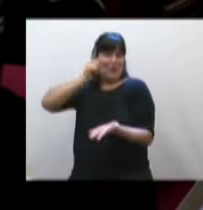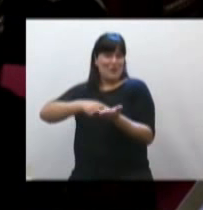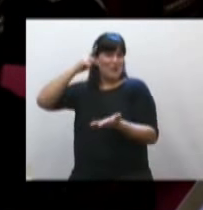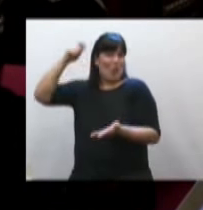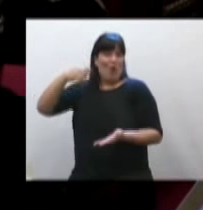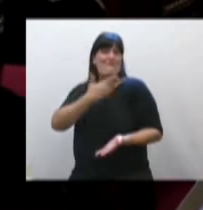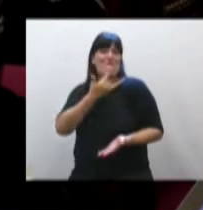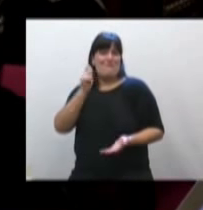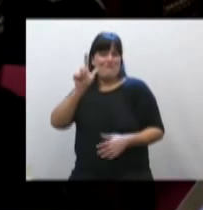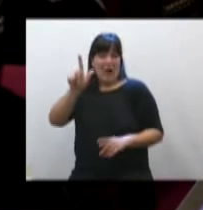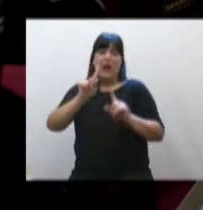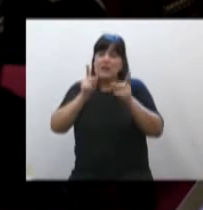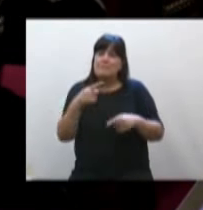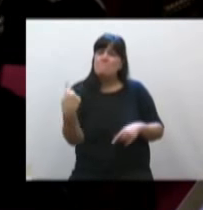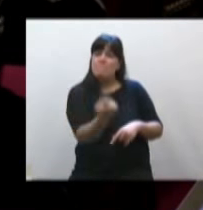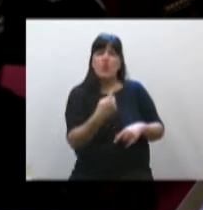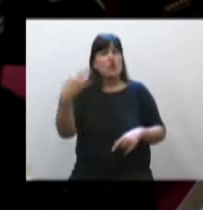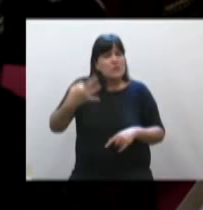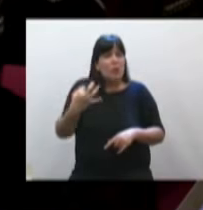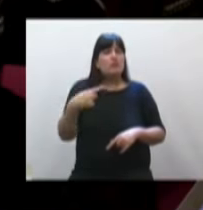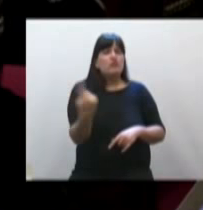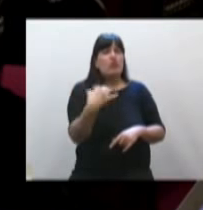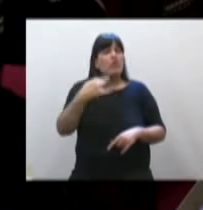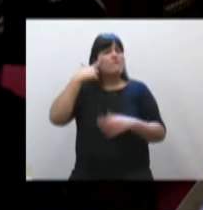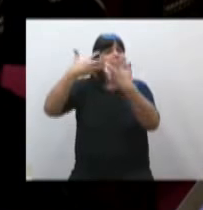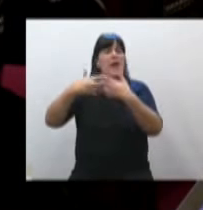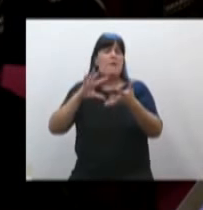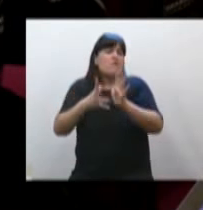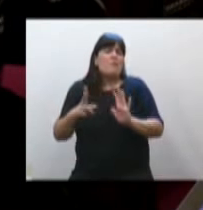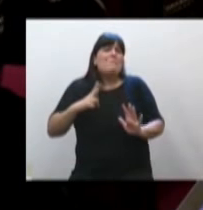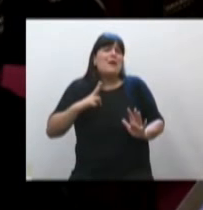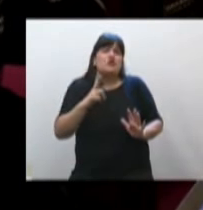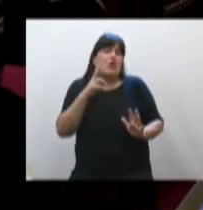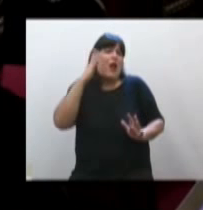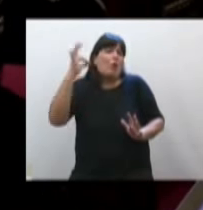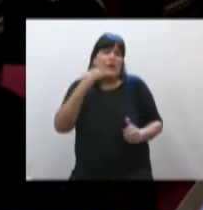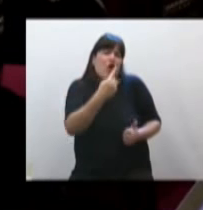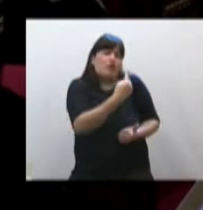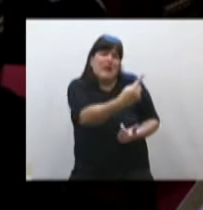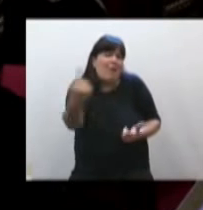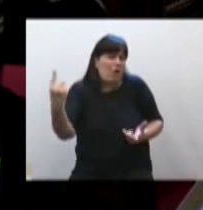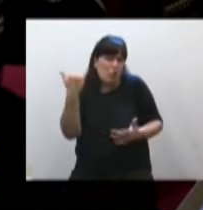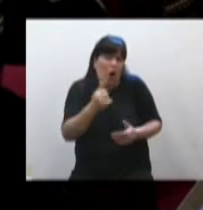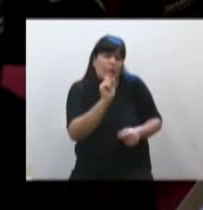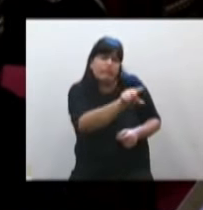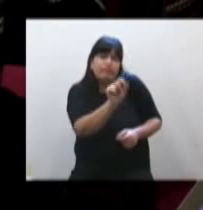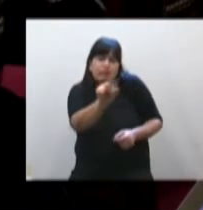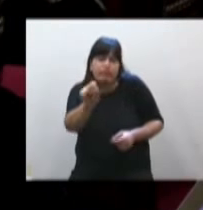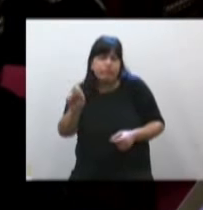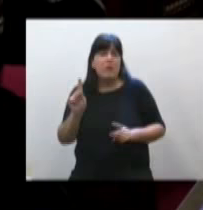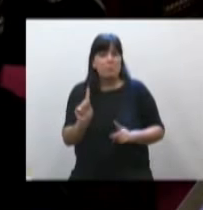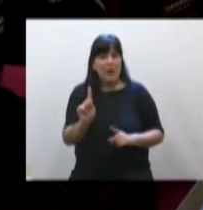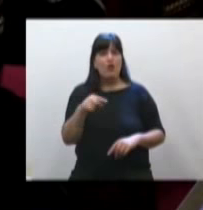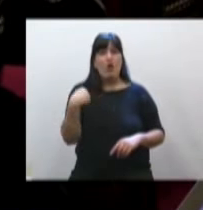aquí, en este lugar, en el Salón de las Provincias, y estamos tratando de poder establecer una comunicación con ella para que pueda hablar